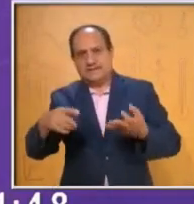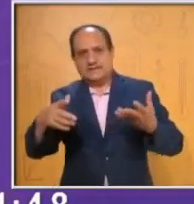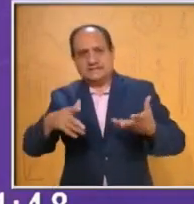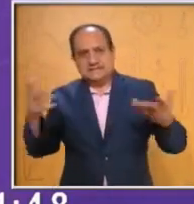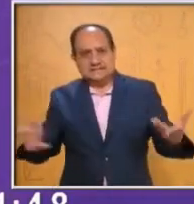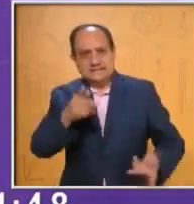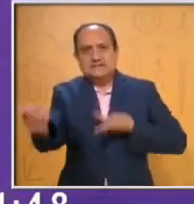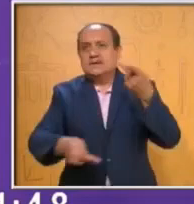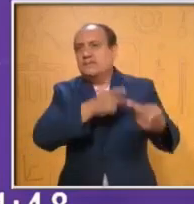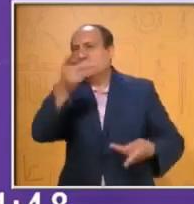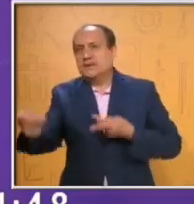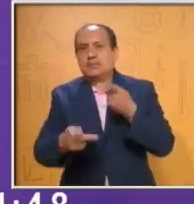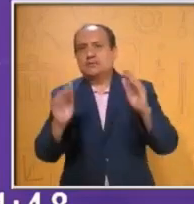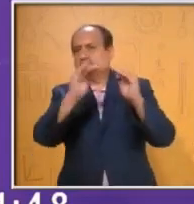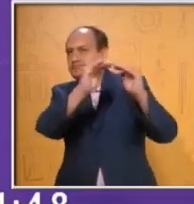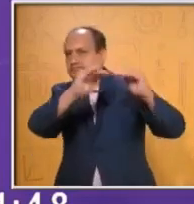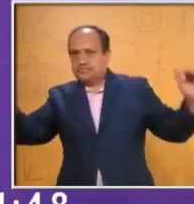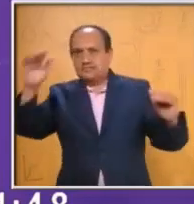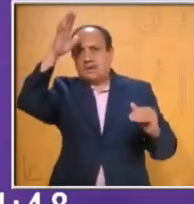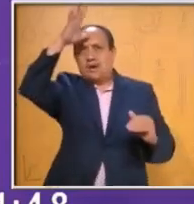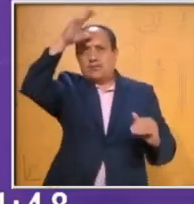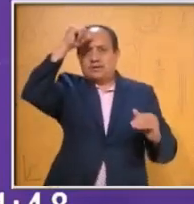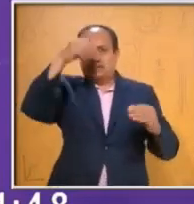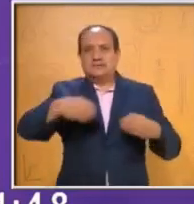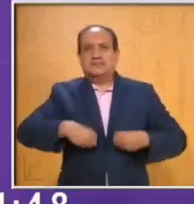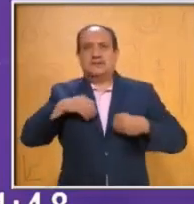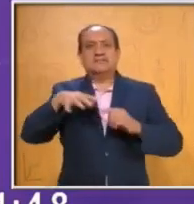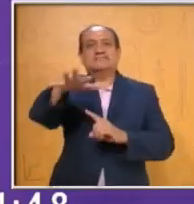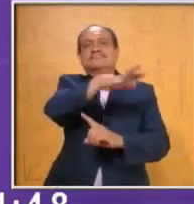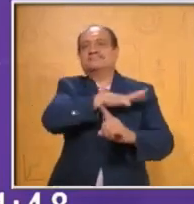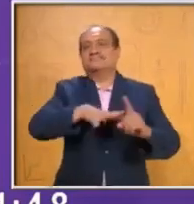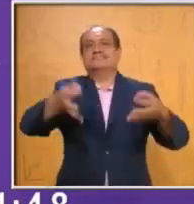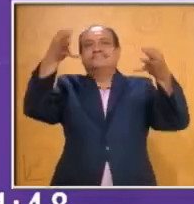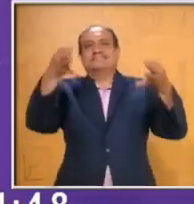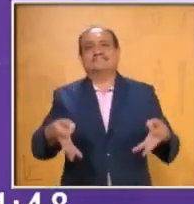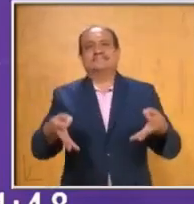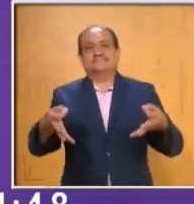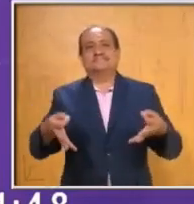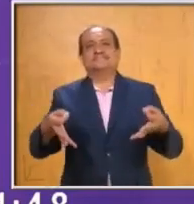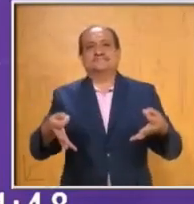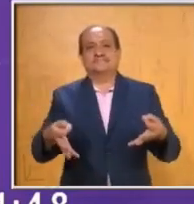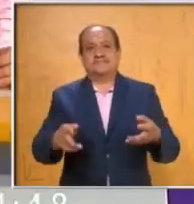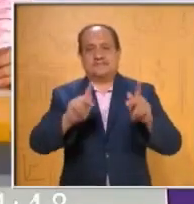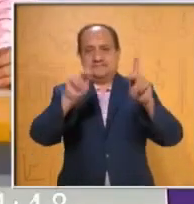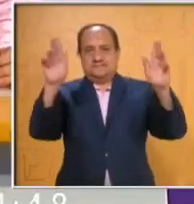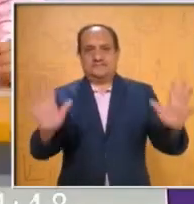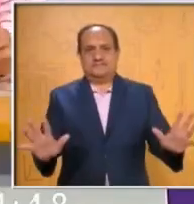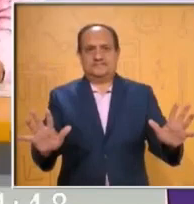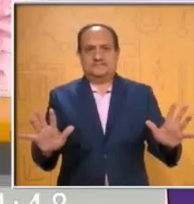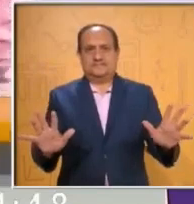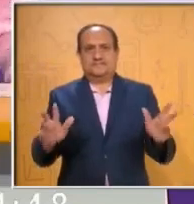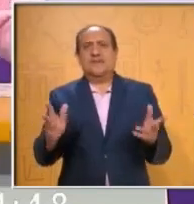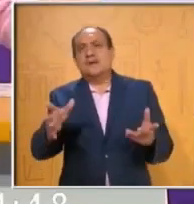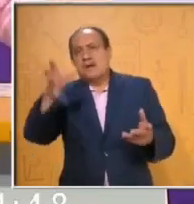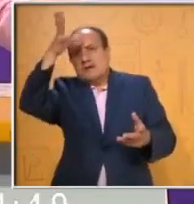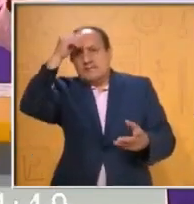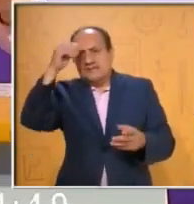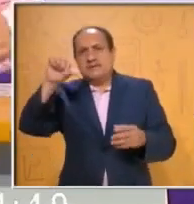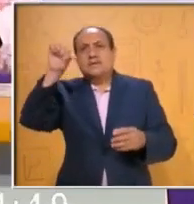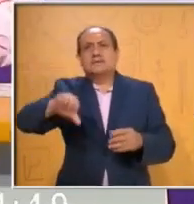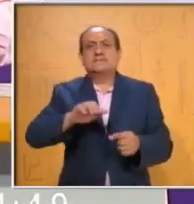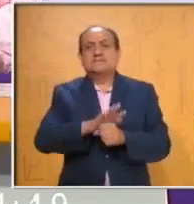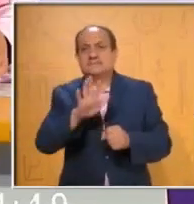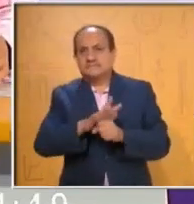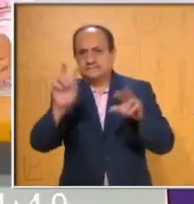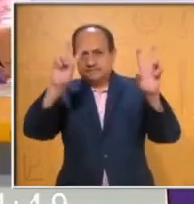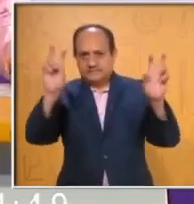consensar y para llegar a unos acuerdos para vivir en armonía y sobre todo de manera pacífica, profe Ricky. ¿Qué vamos a aprender el día de hoy